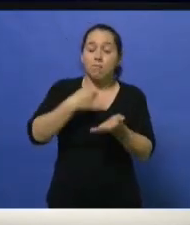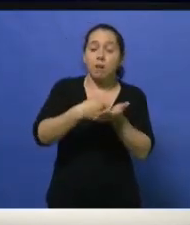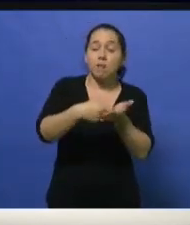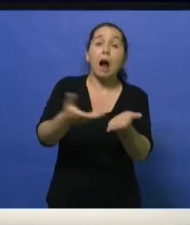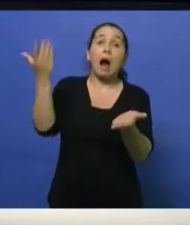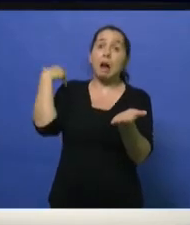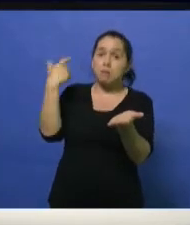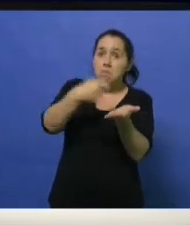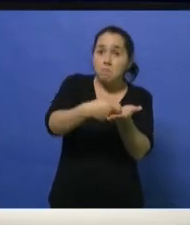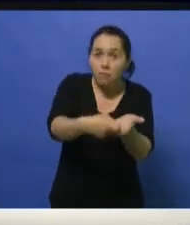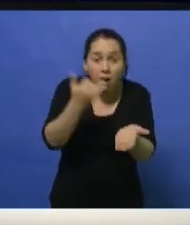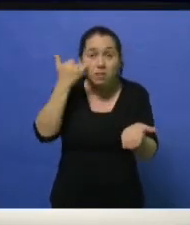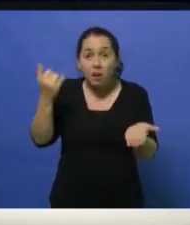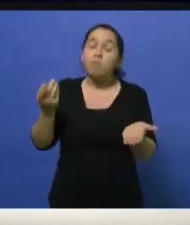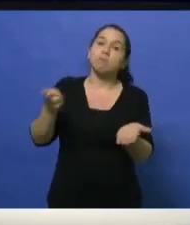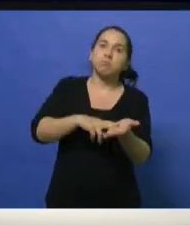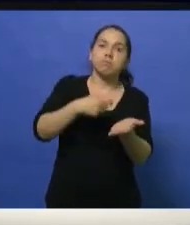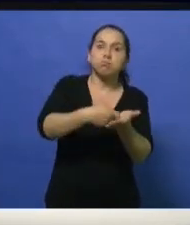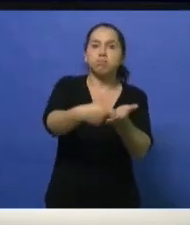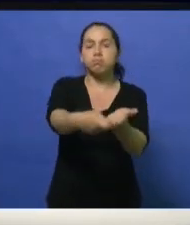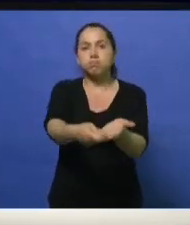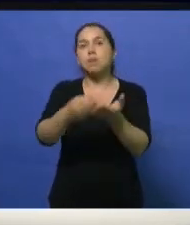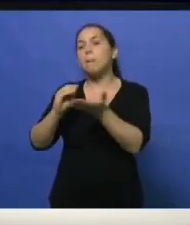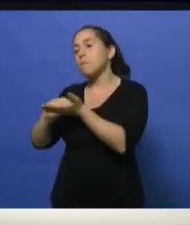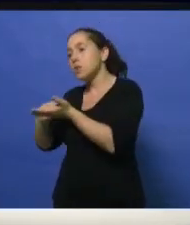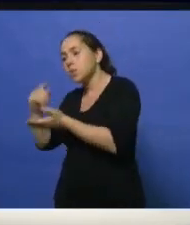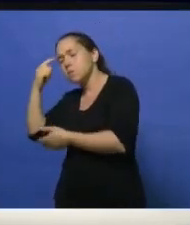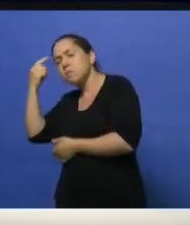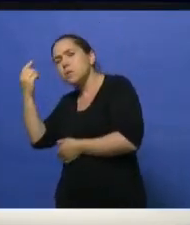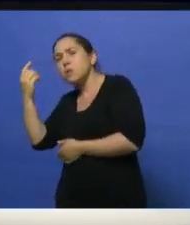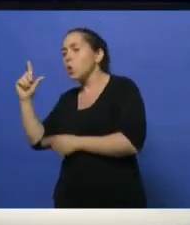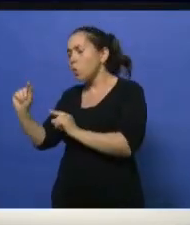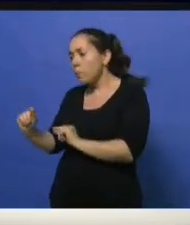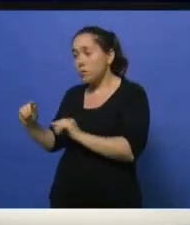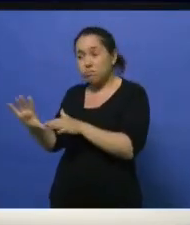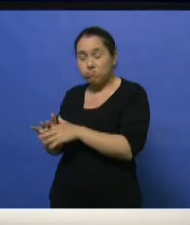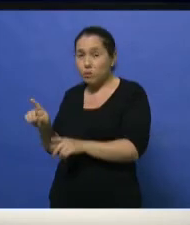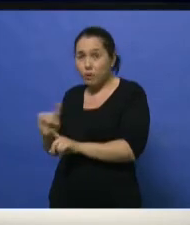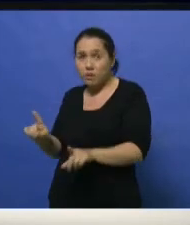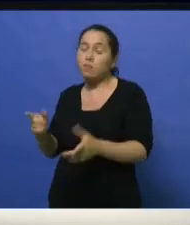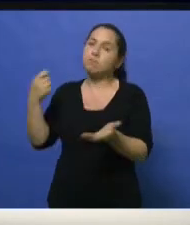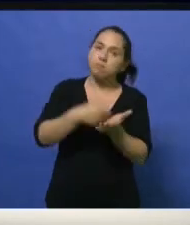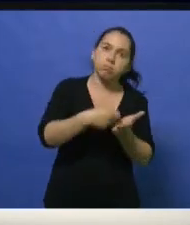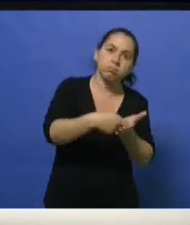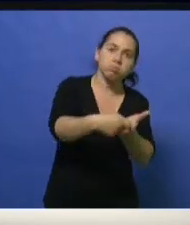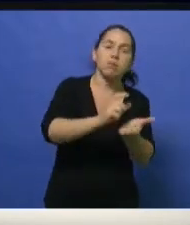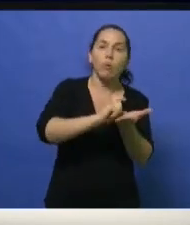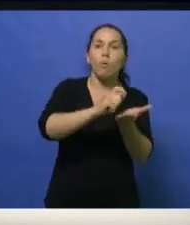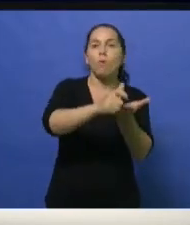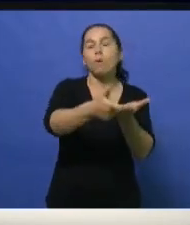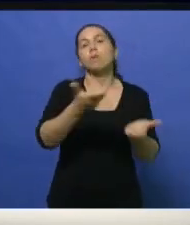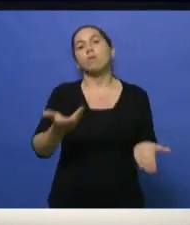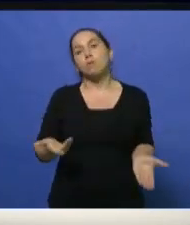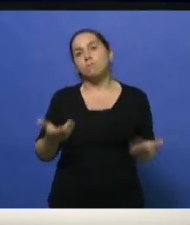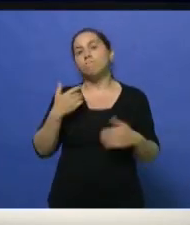donde la devaluación ha generado que las empresas consideran que ese no era el número exacto, así que por lo tanto vamos a tener 24 cuotas que no